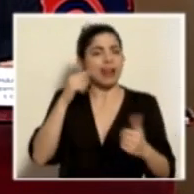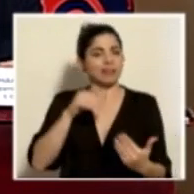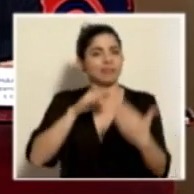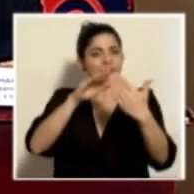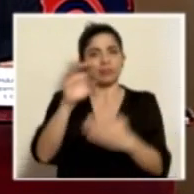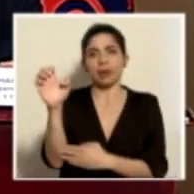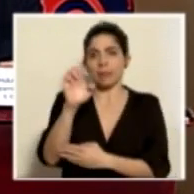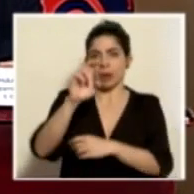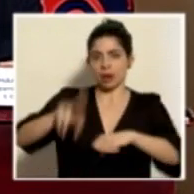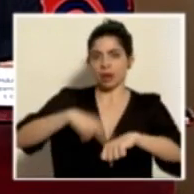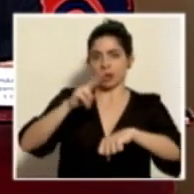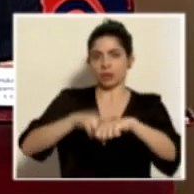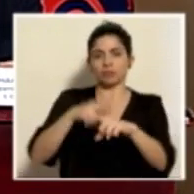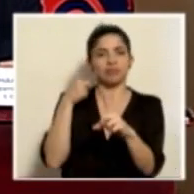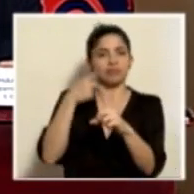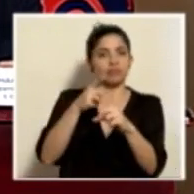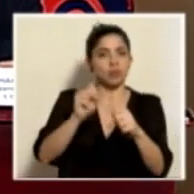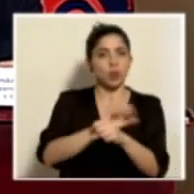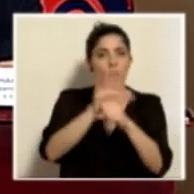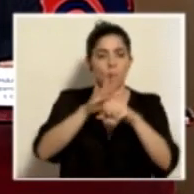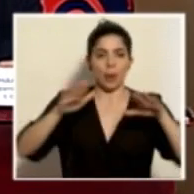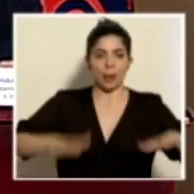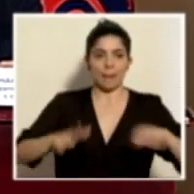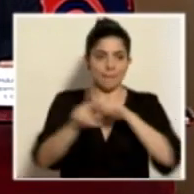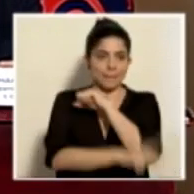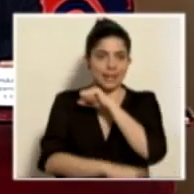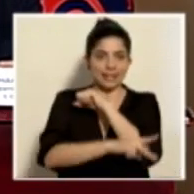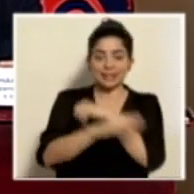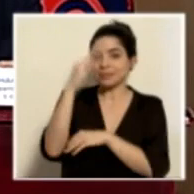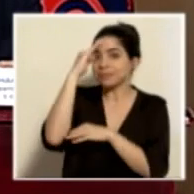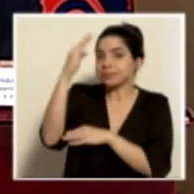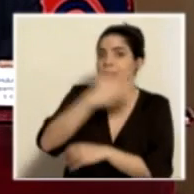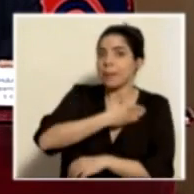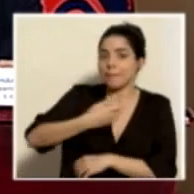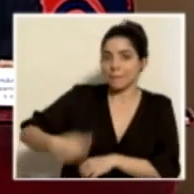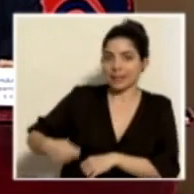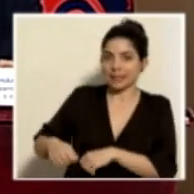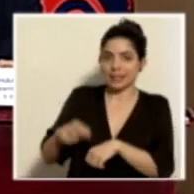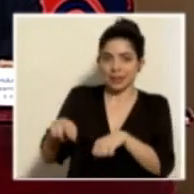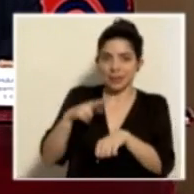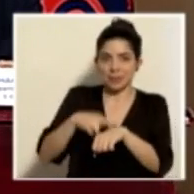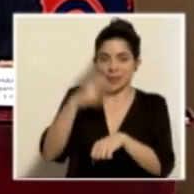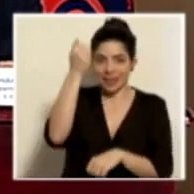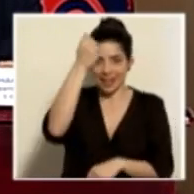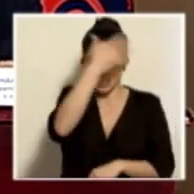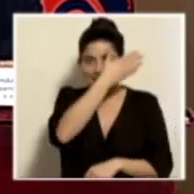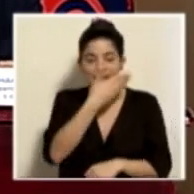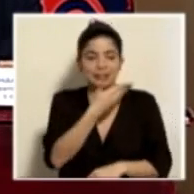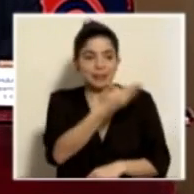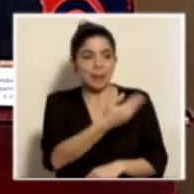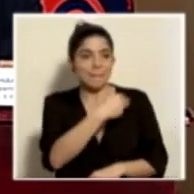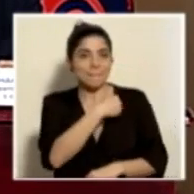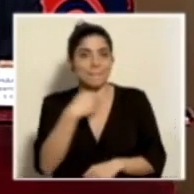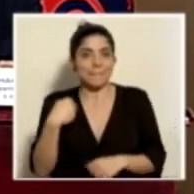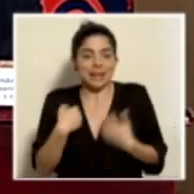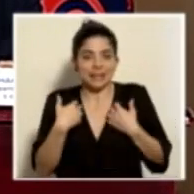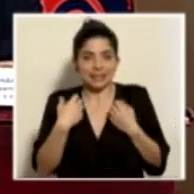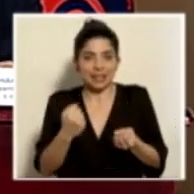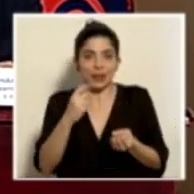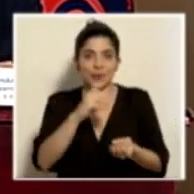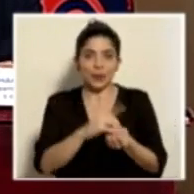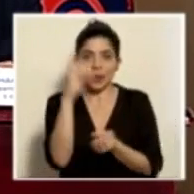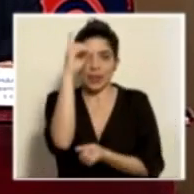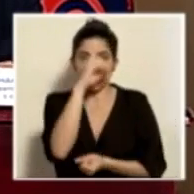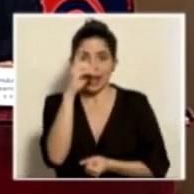nacional por el COVID-19 en nuestro país. Saludamos al presidente de la República, don Carlos Alvarado, al señor ministro de Salud, doctor